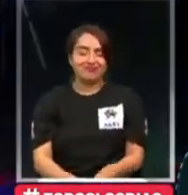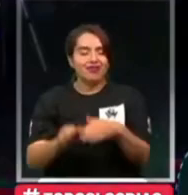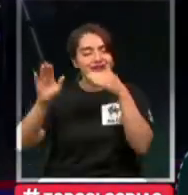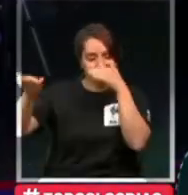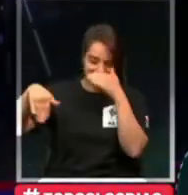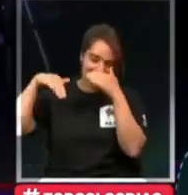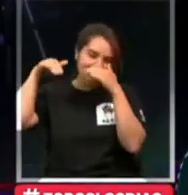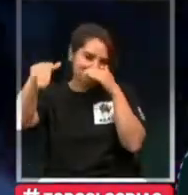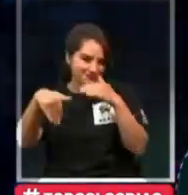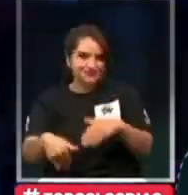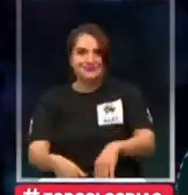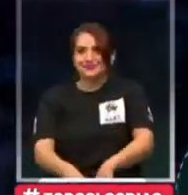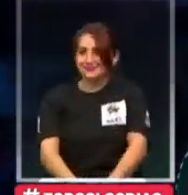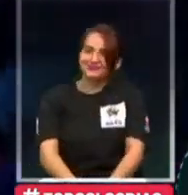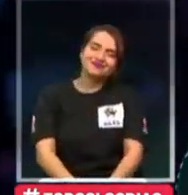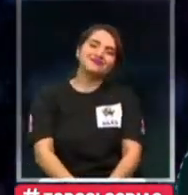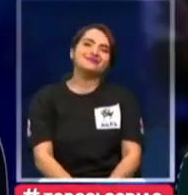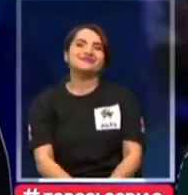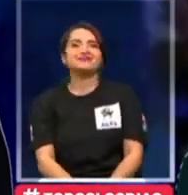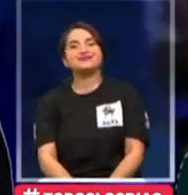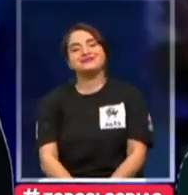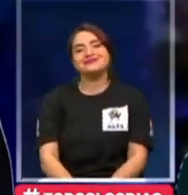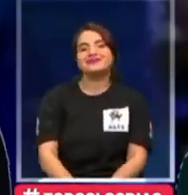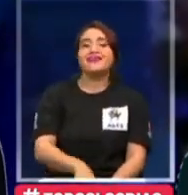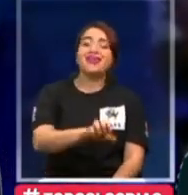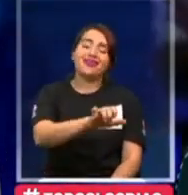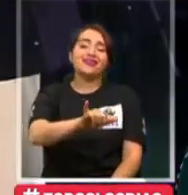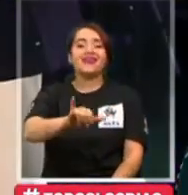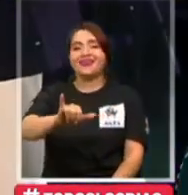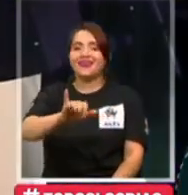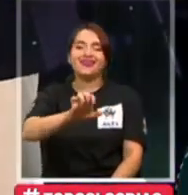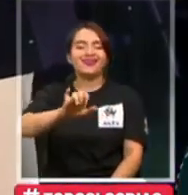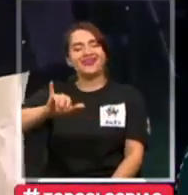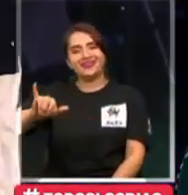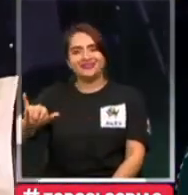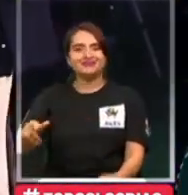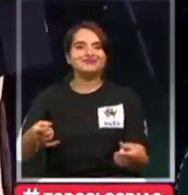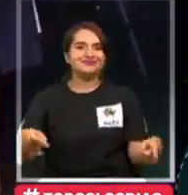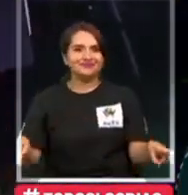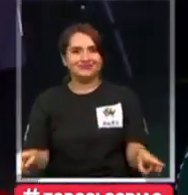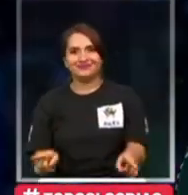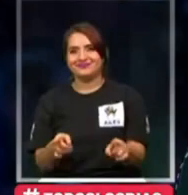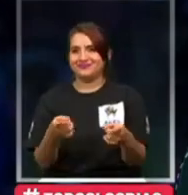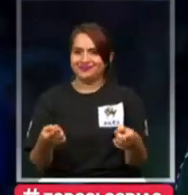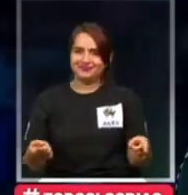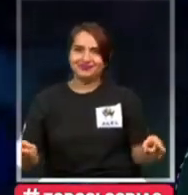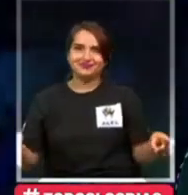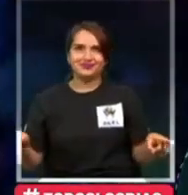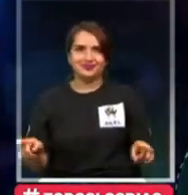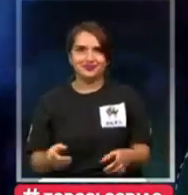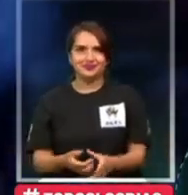Ey, ey. Ay, ay, ay, ay.